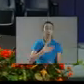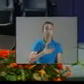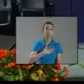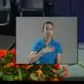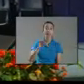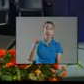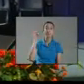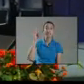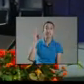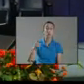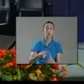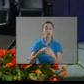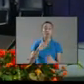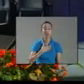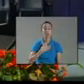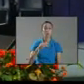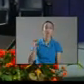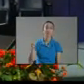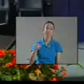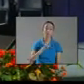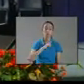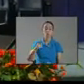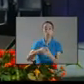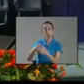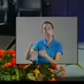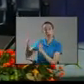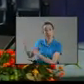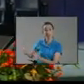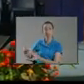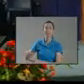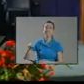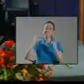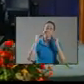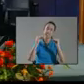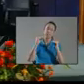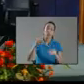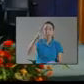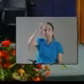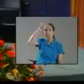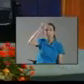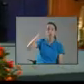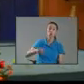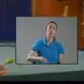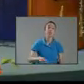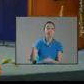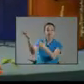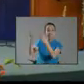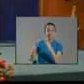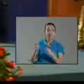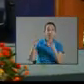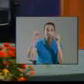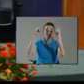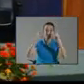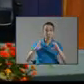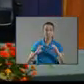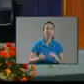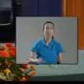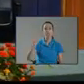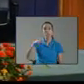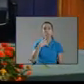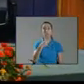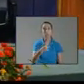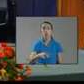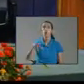Y hoy día, el que le dijo, tú eres el profeta, se levanta y profetiza. Y profeta, que te